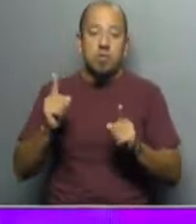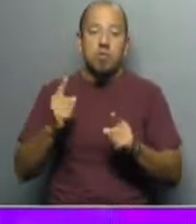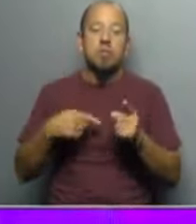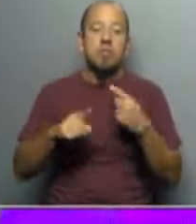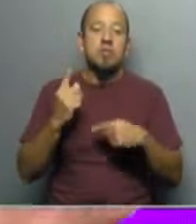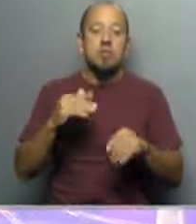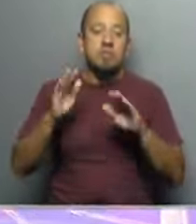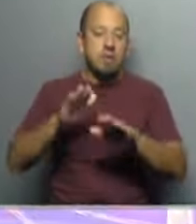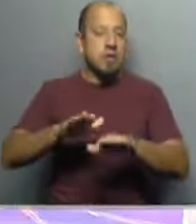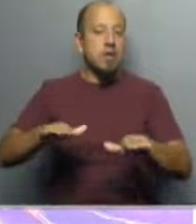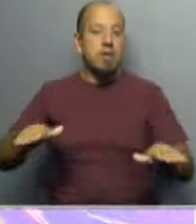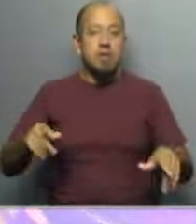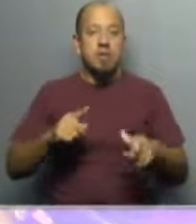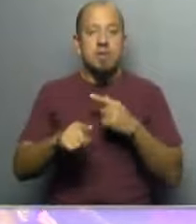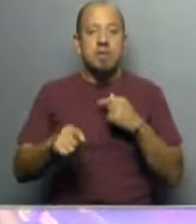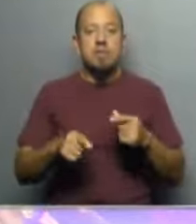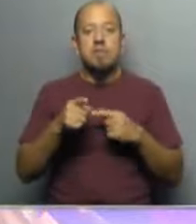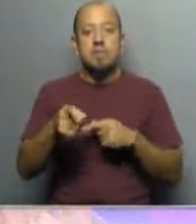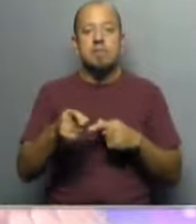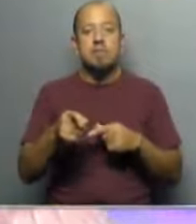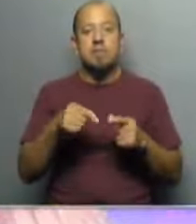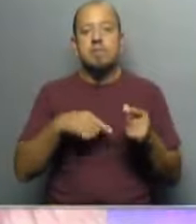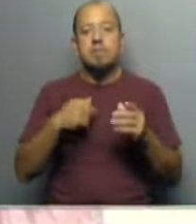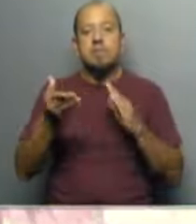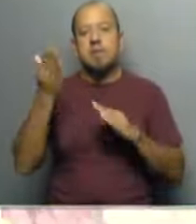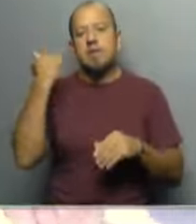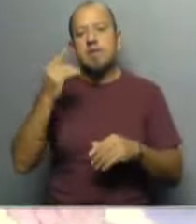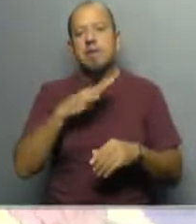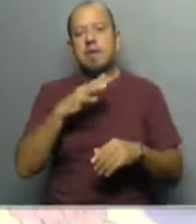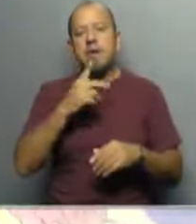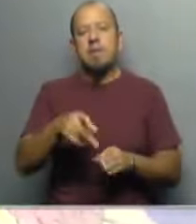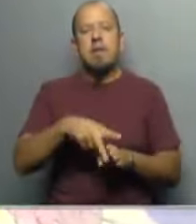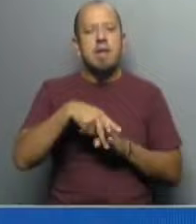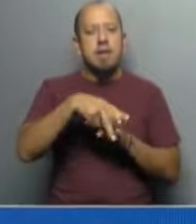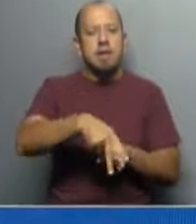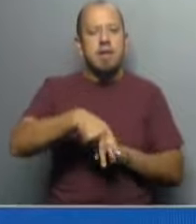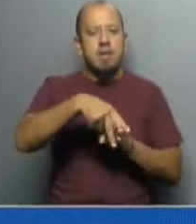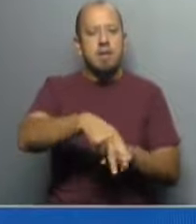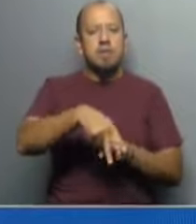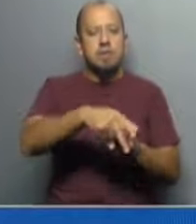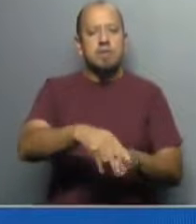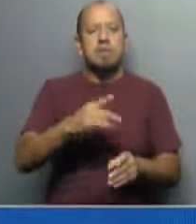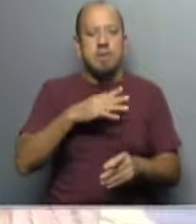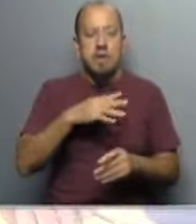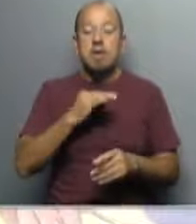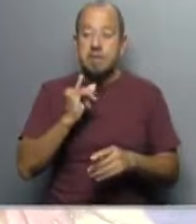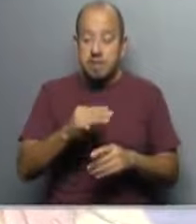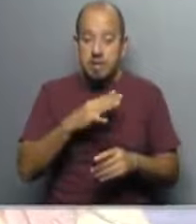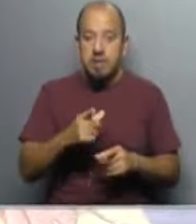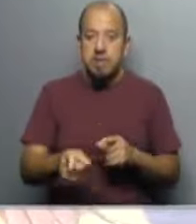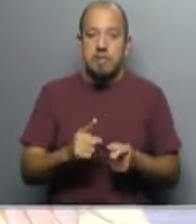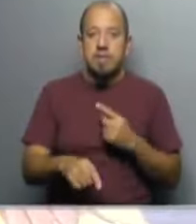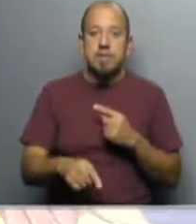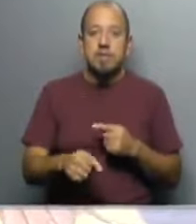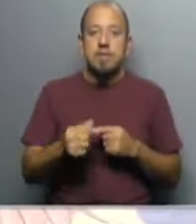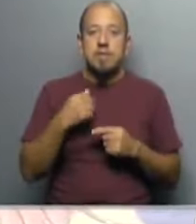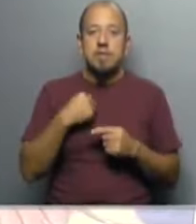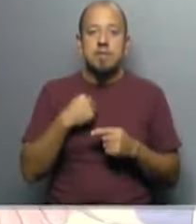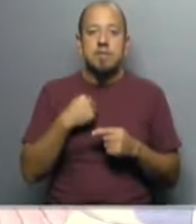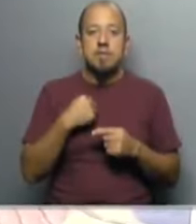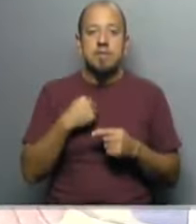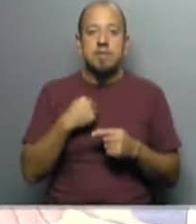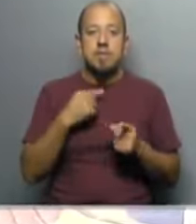para niños. Son, sí, para niños. Es histórico ese rincón. Había ponis en una época. Bueno, hay, todavía los ¿están hay. Los ponis? Sí. Bien, bien. Y yo lo que no sé es... Parientes